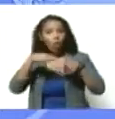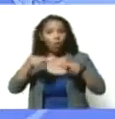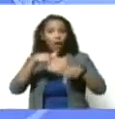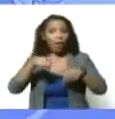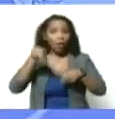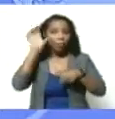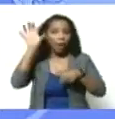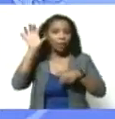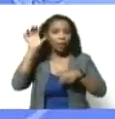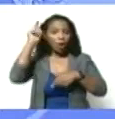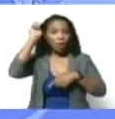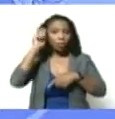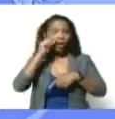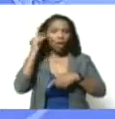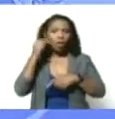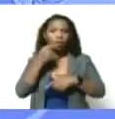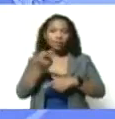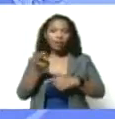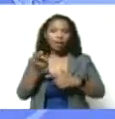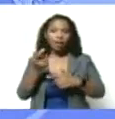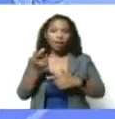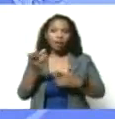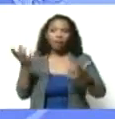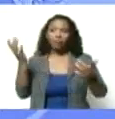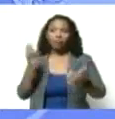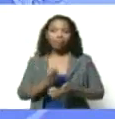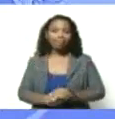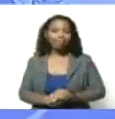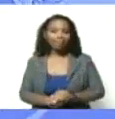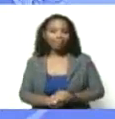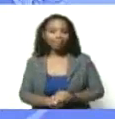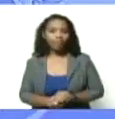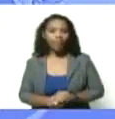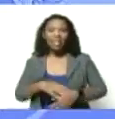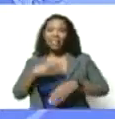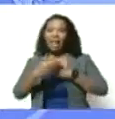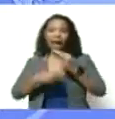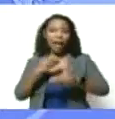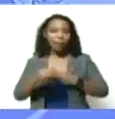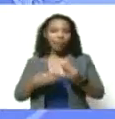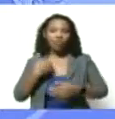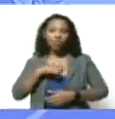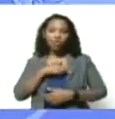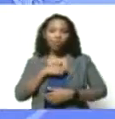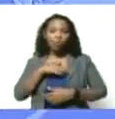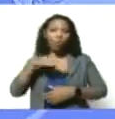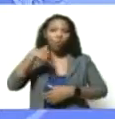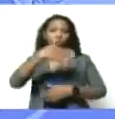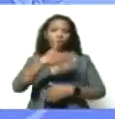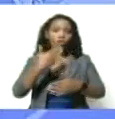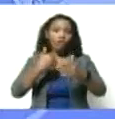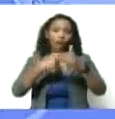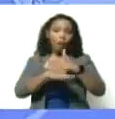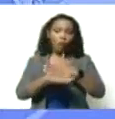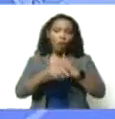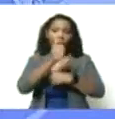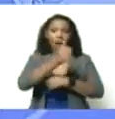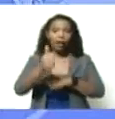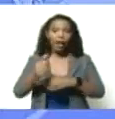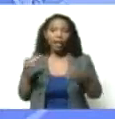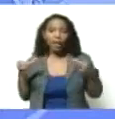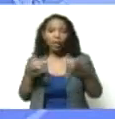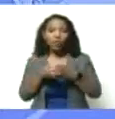país, los diputados dicen, uy, vale, ¿qué haremos nosotros cuando vayamos a cada